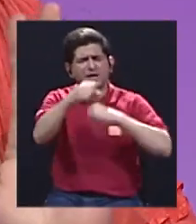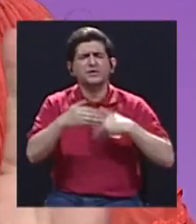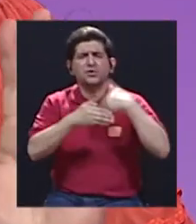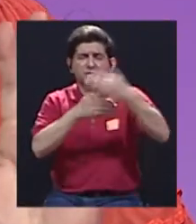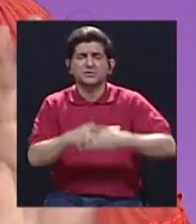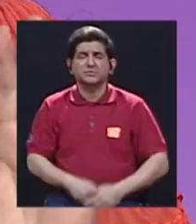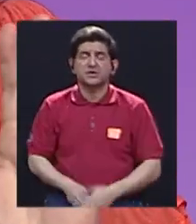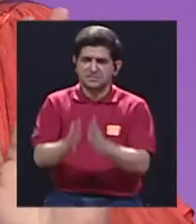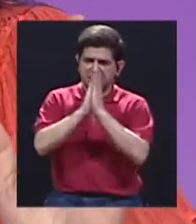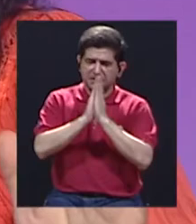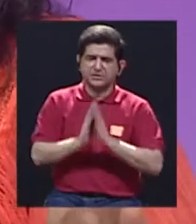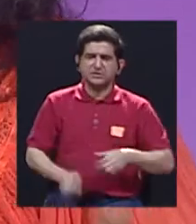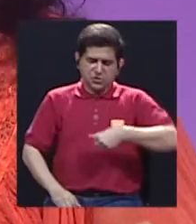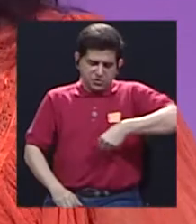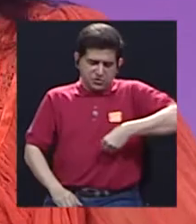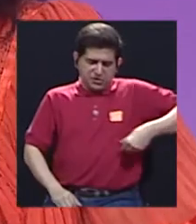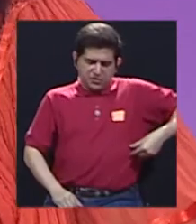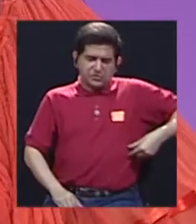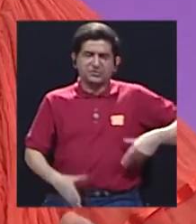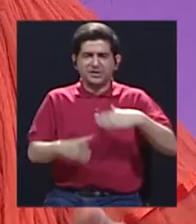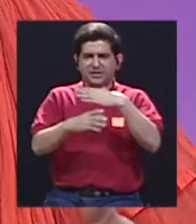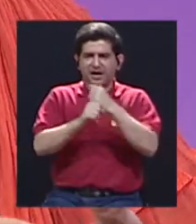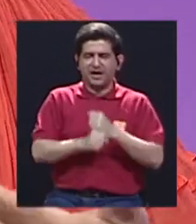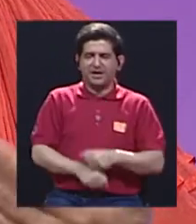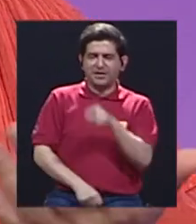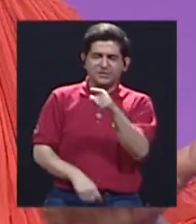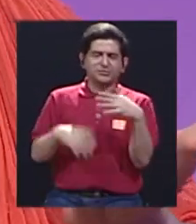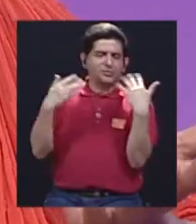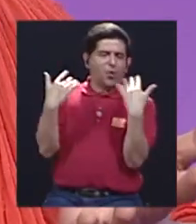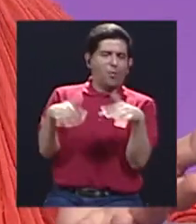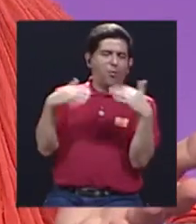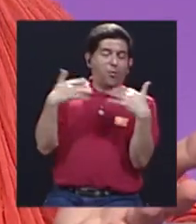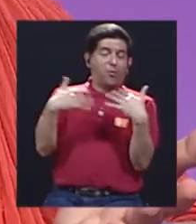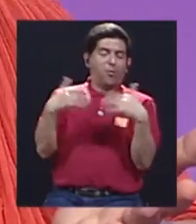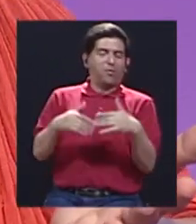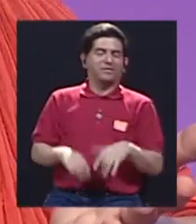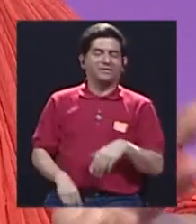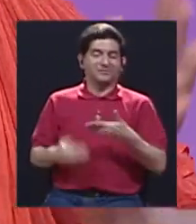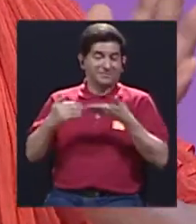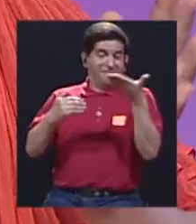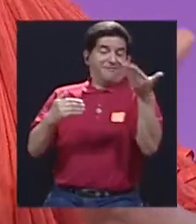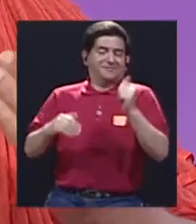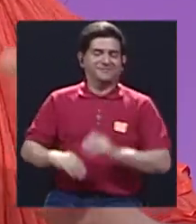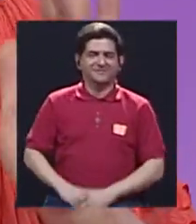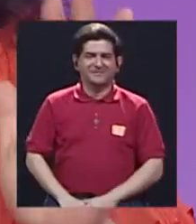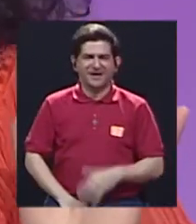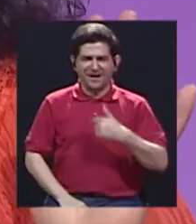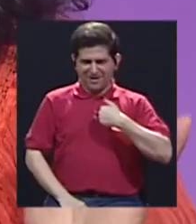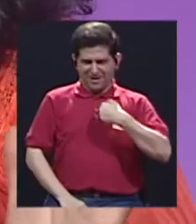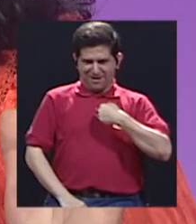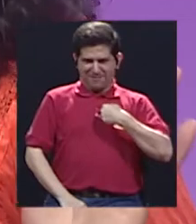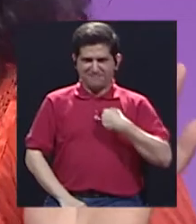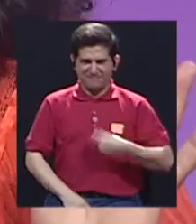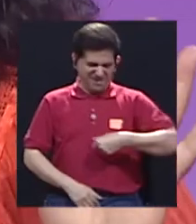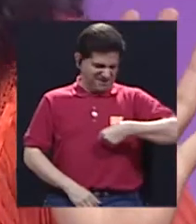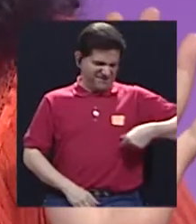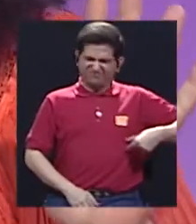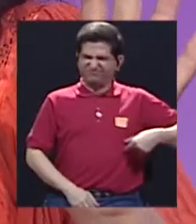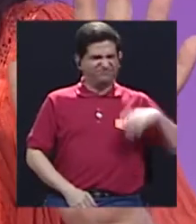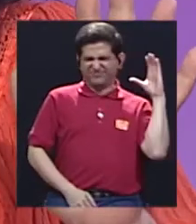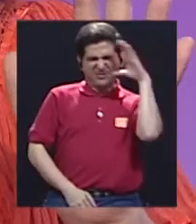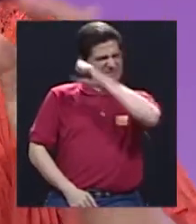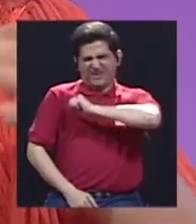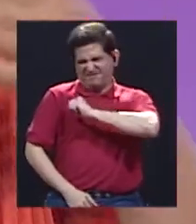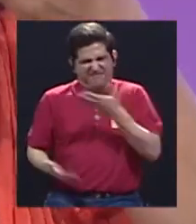hombre de una costilla dios saco semejante pedacito de gente y claro pues a mí la procedencia costillar no se me